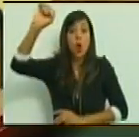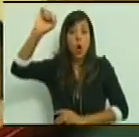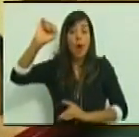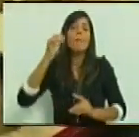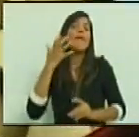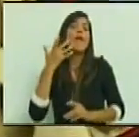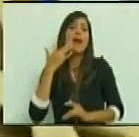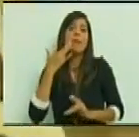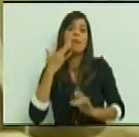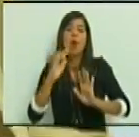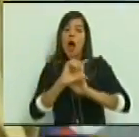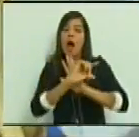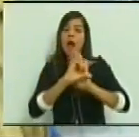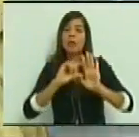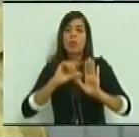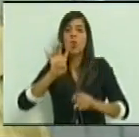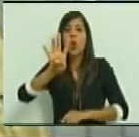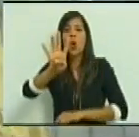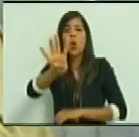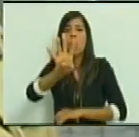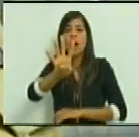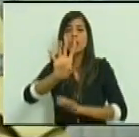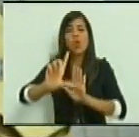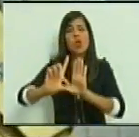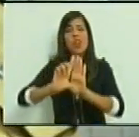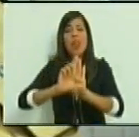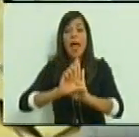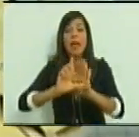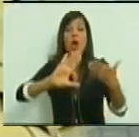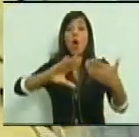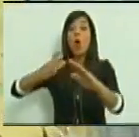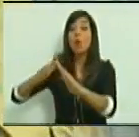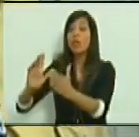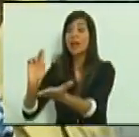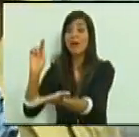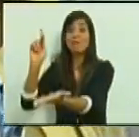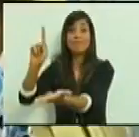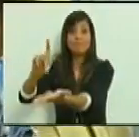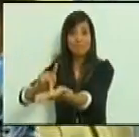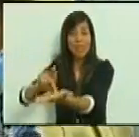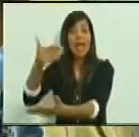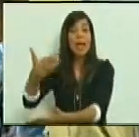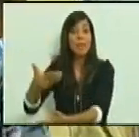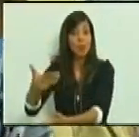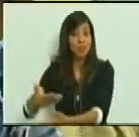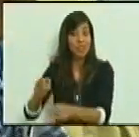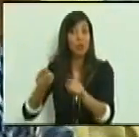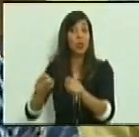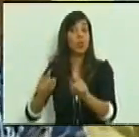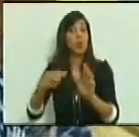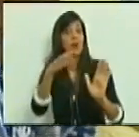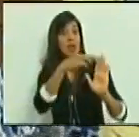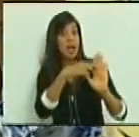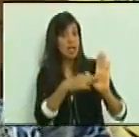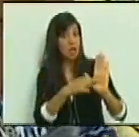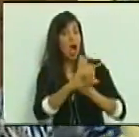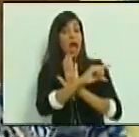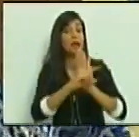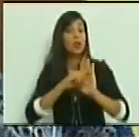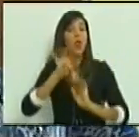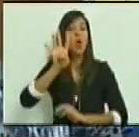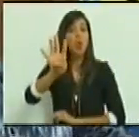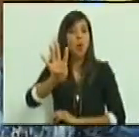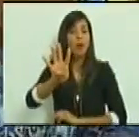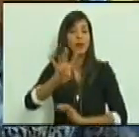4 del reglamento de la ley de participación del poder popular. Del reglamento. Y el